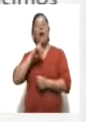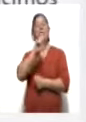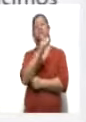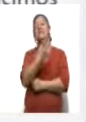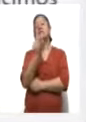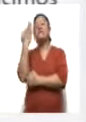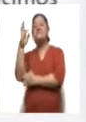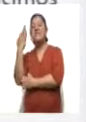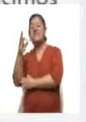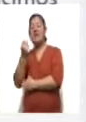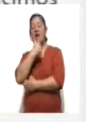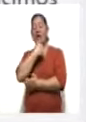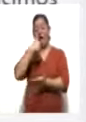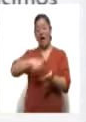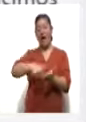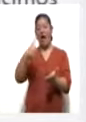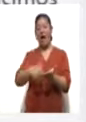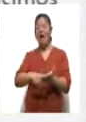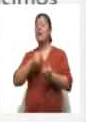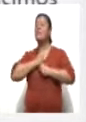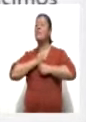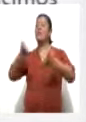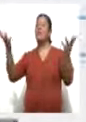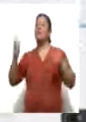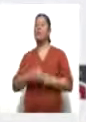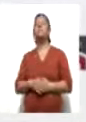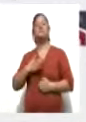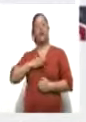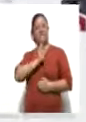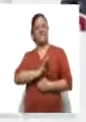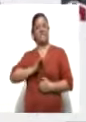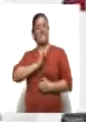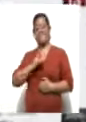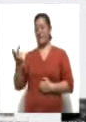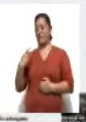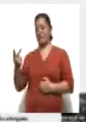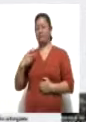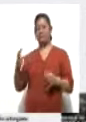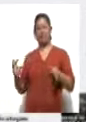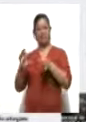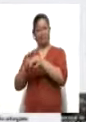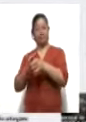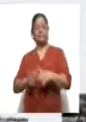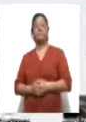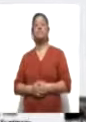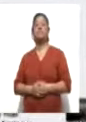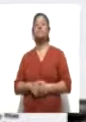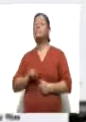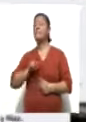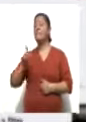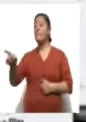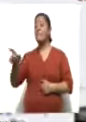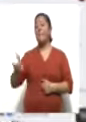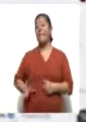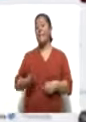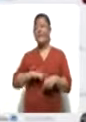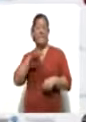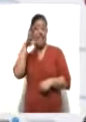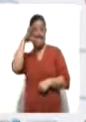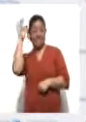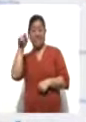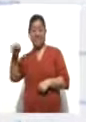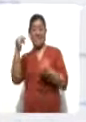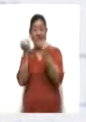una carta pública. Celebro que coincidamos, se expresó. Por su parte, el gobernador Mena compartió también en sus redes sociales el